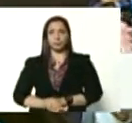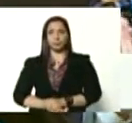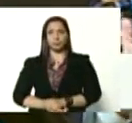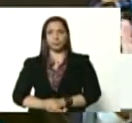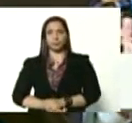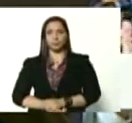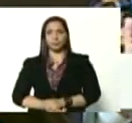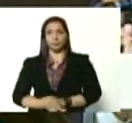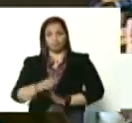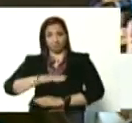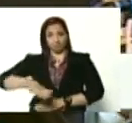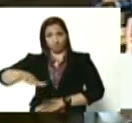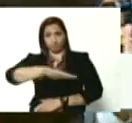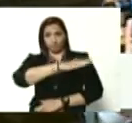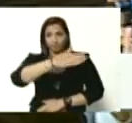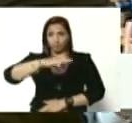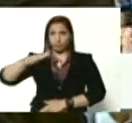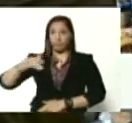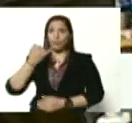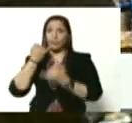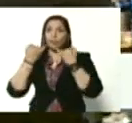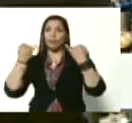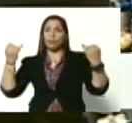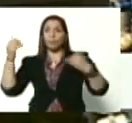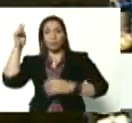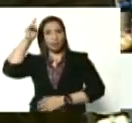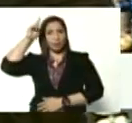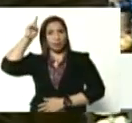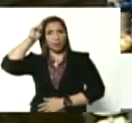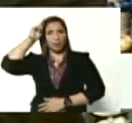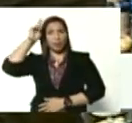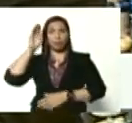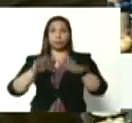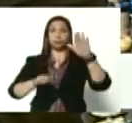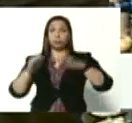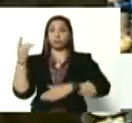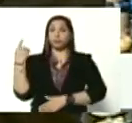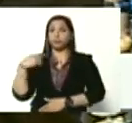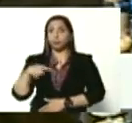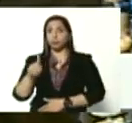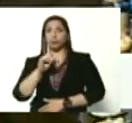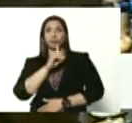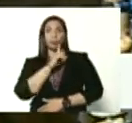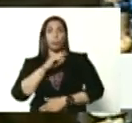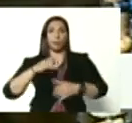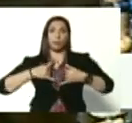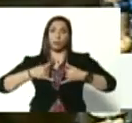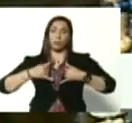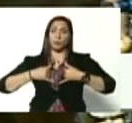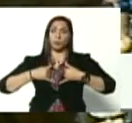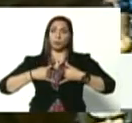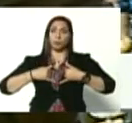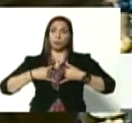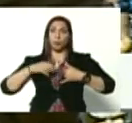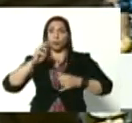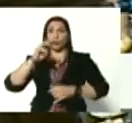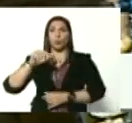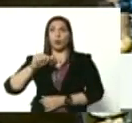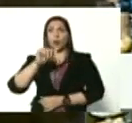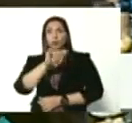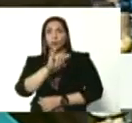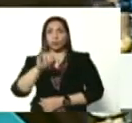golfo que los idiomas indígenas tal vez tengan nombres propios para los años nombres